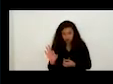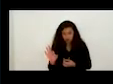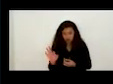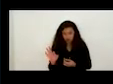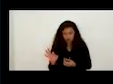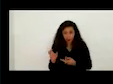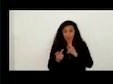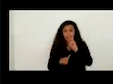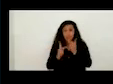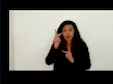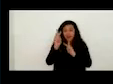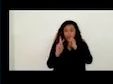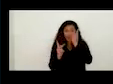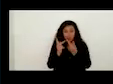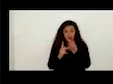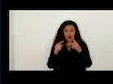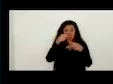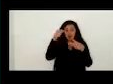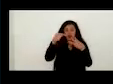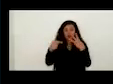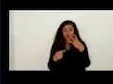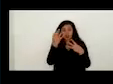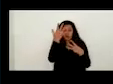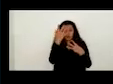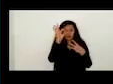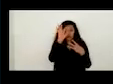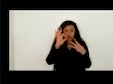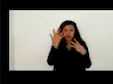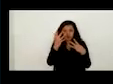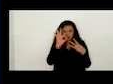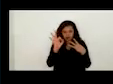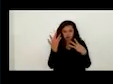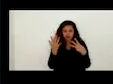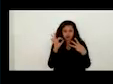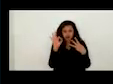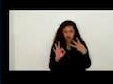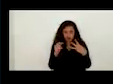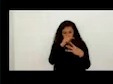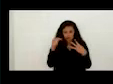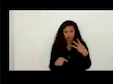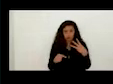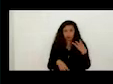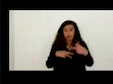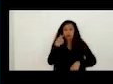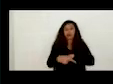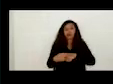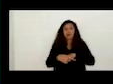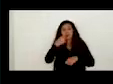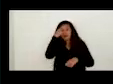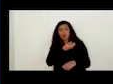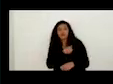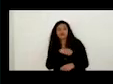en cada uno de estos tiempos de comida, la cantidad de riesgos a la salud de